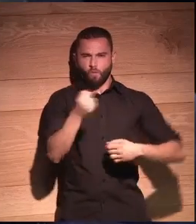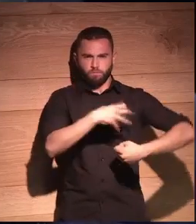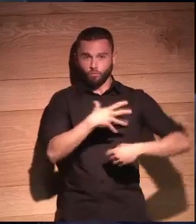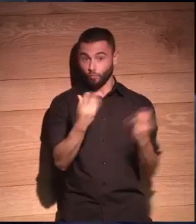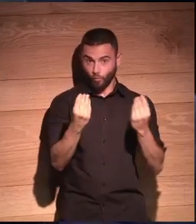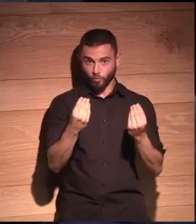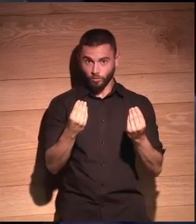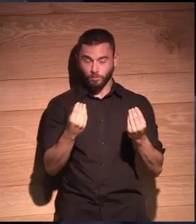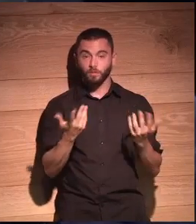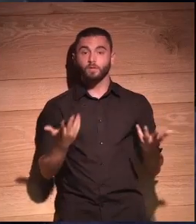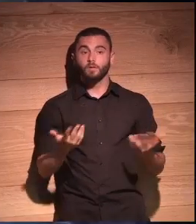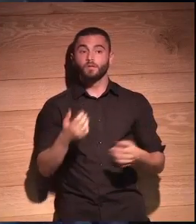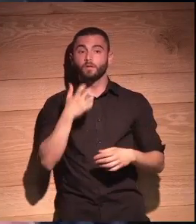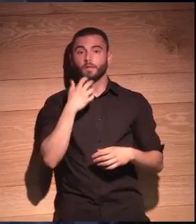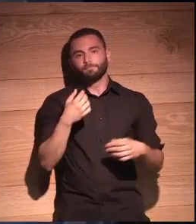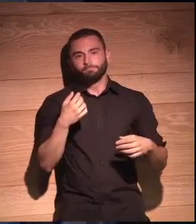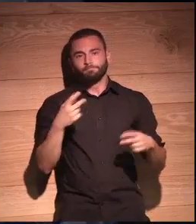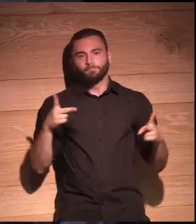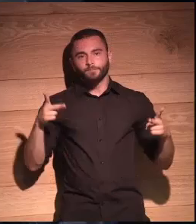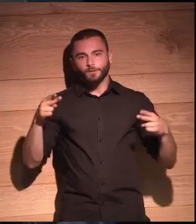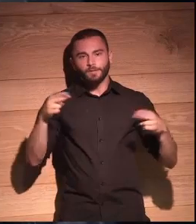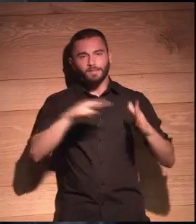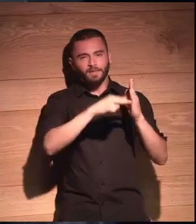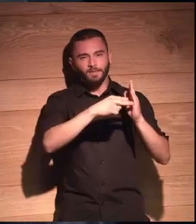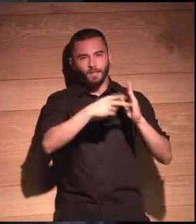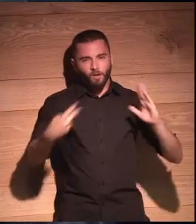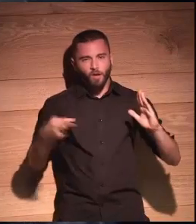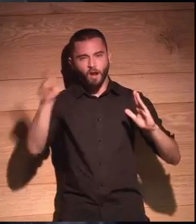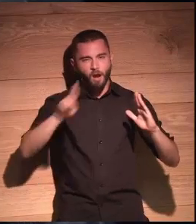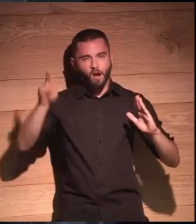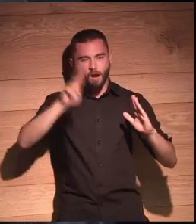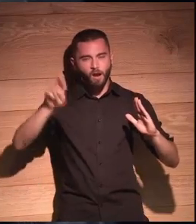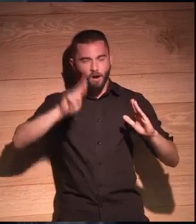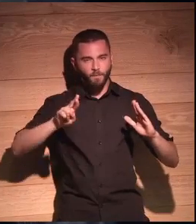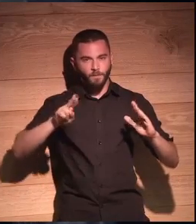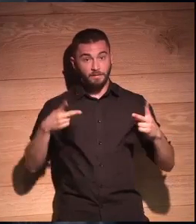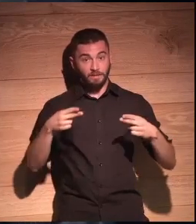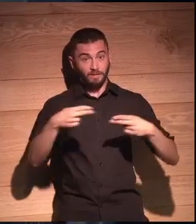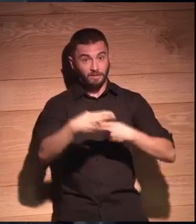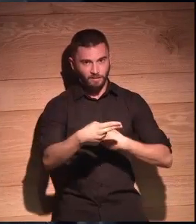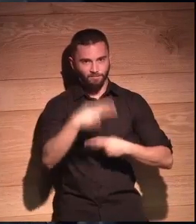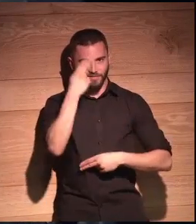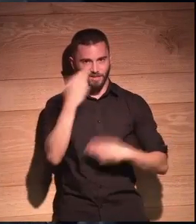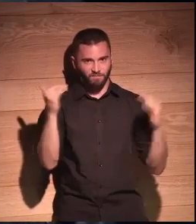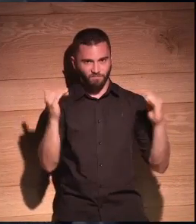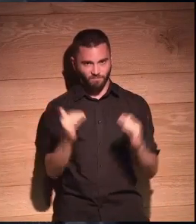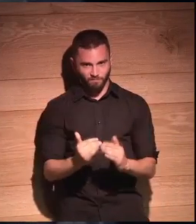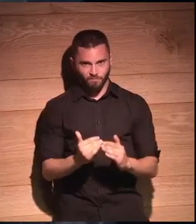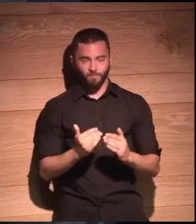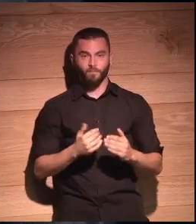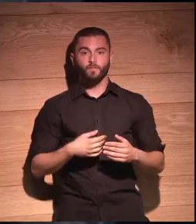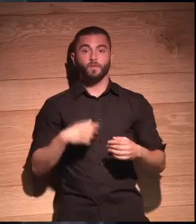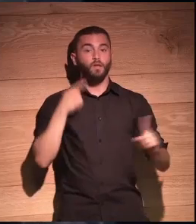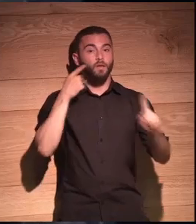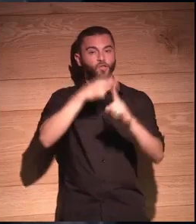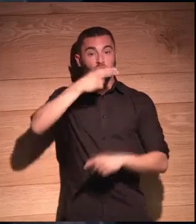cuando la espita se empieza a recortar, porque esto ya son tecnologías que van repitiéndose, empieza a decaer el interés. La